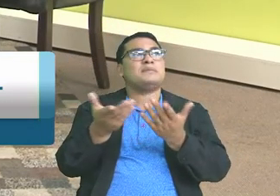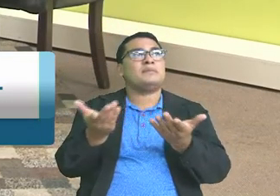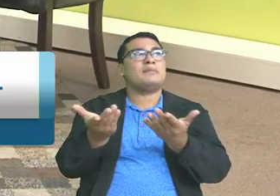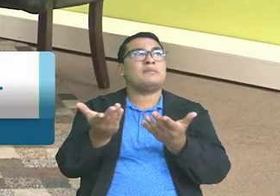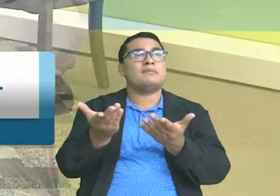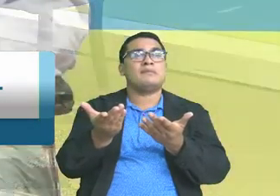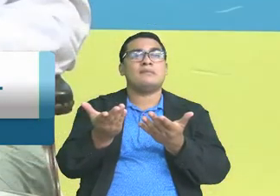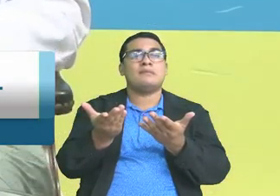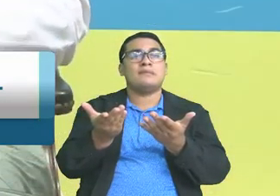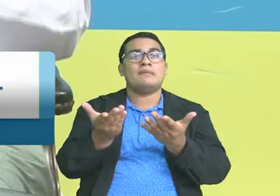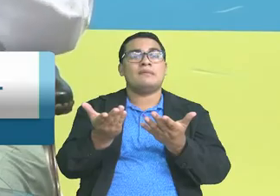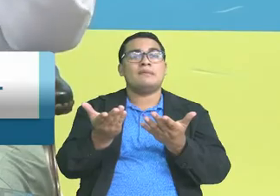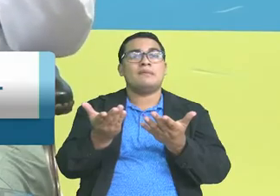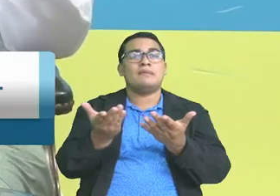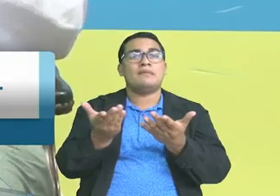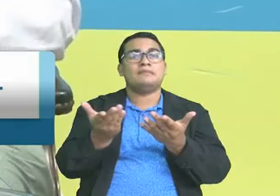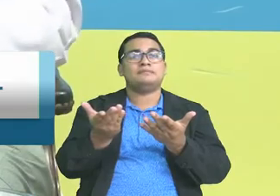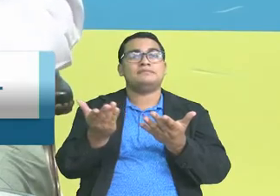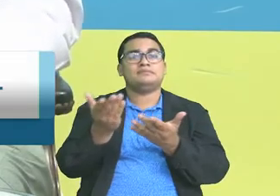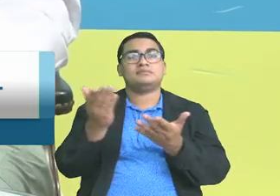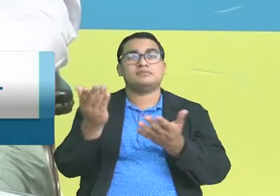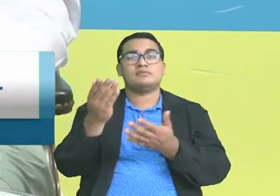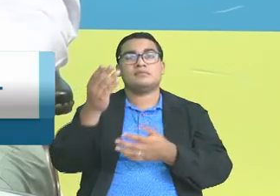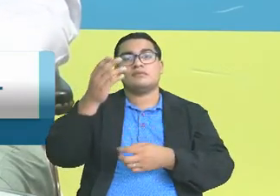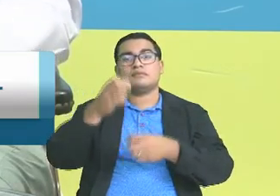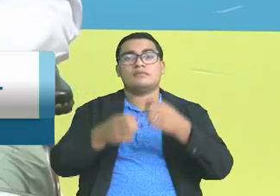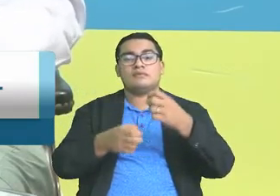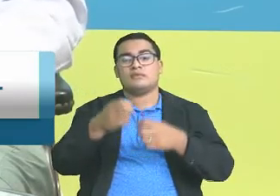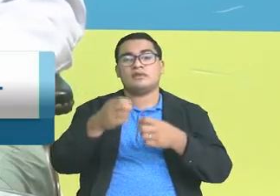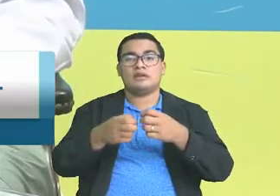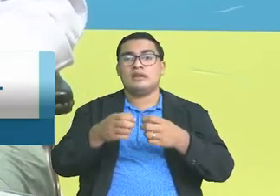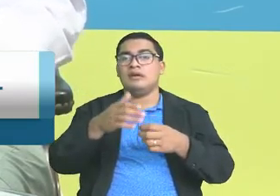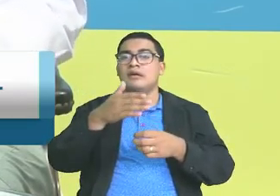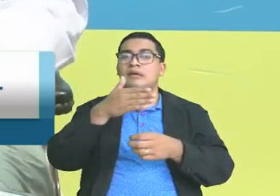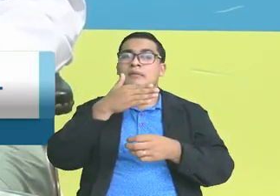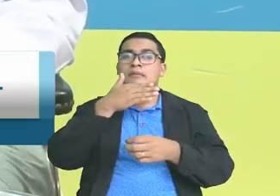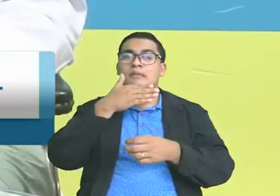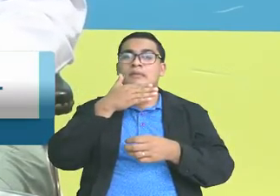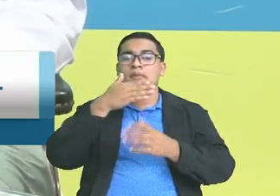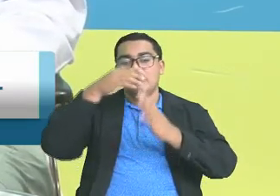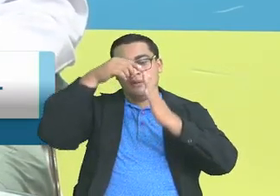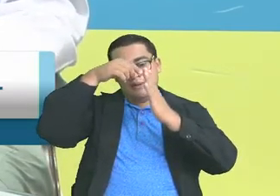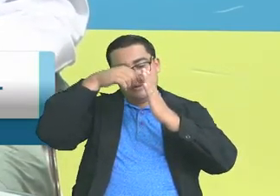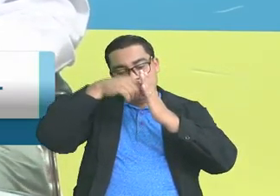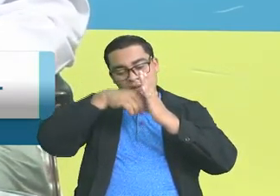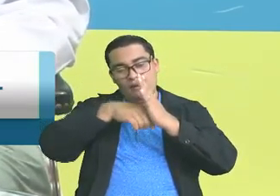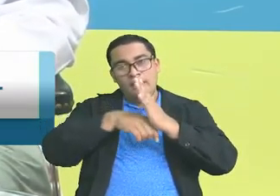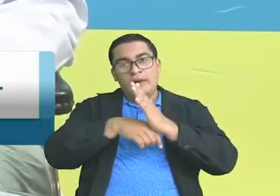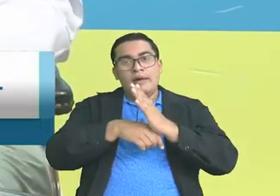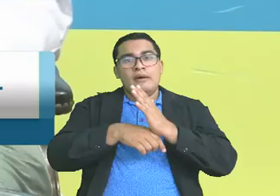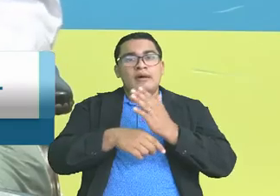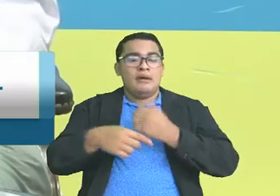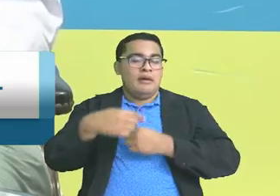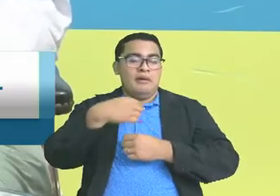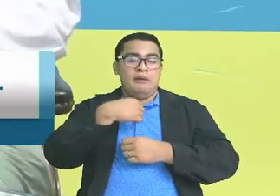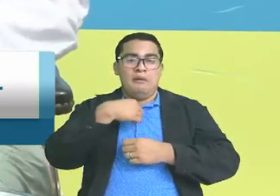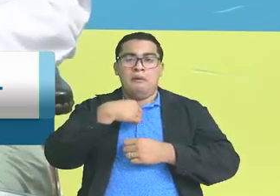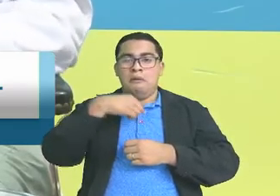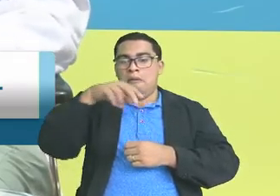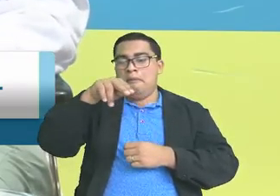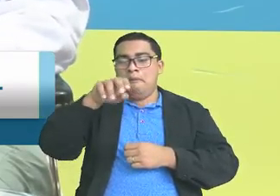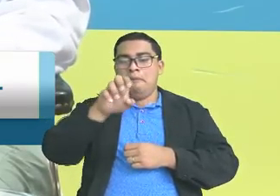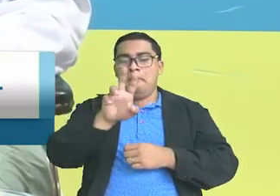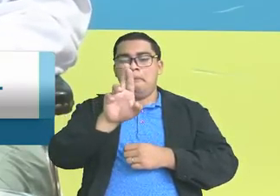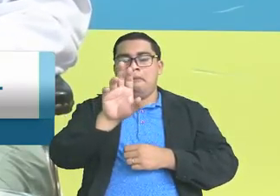Entonces, el sitio donde está el hematoma está alejado. Es decir, más profundo. Sí, yo no soy neurocirujano, pues,